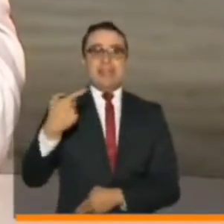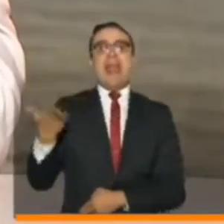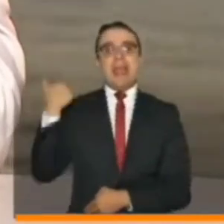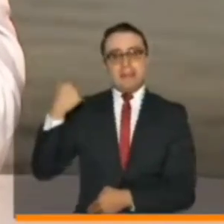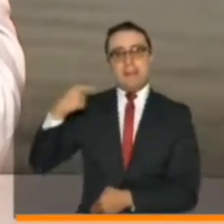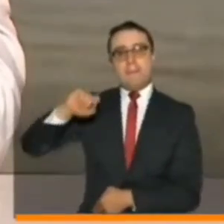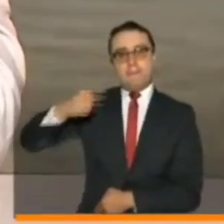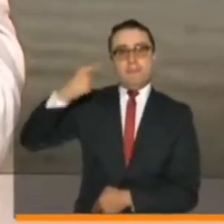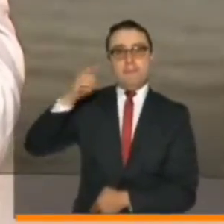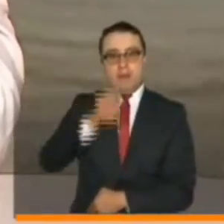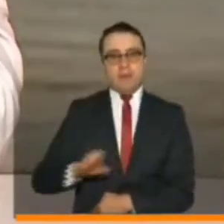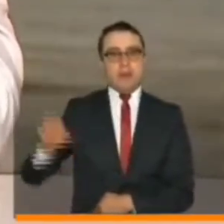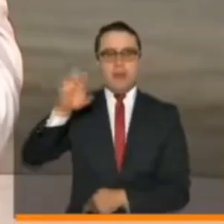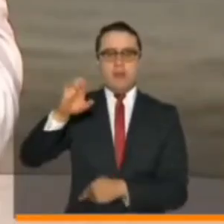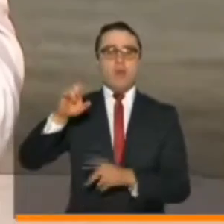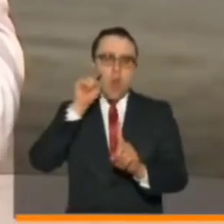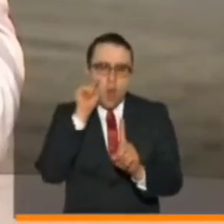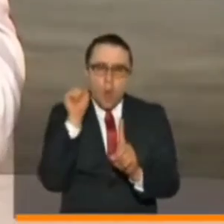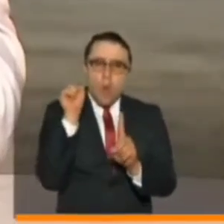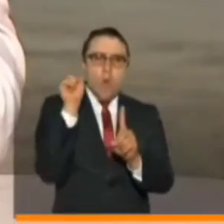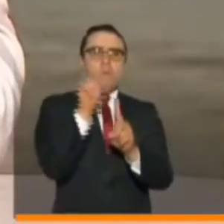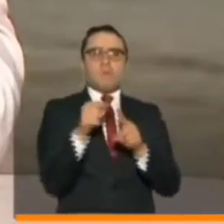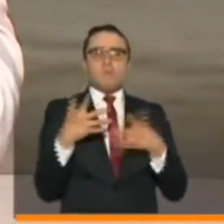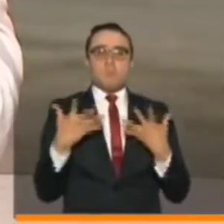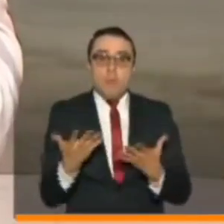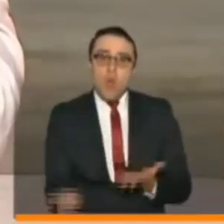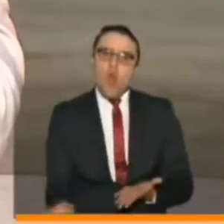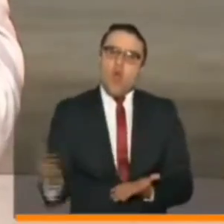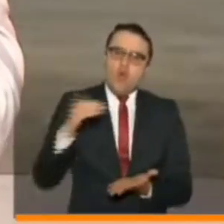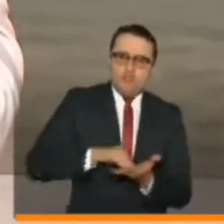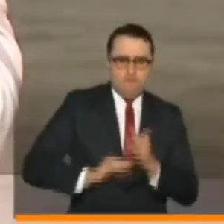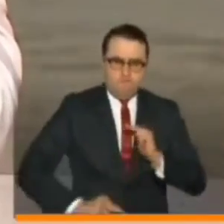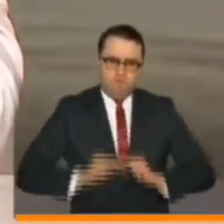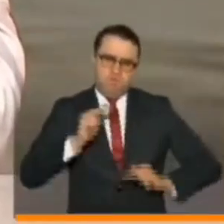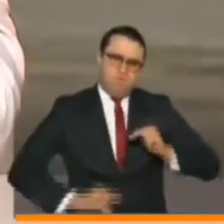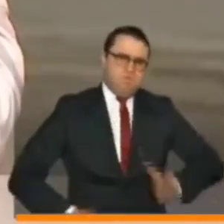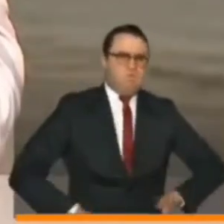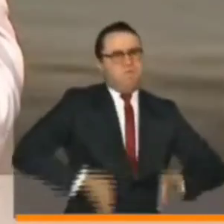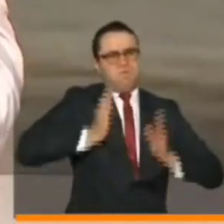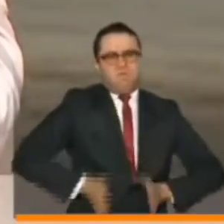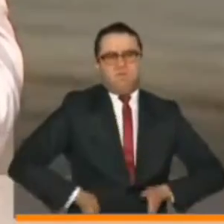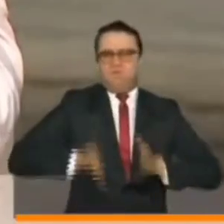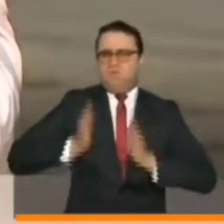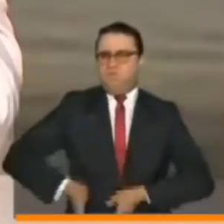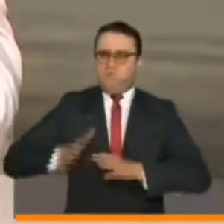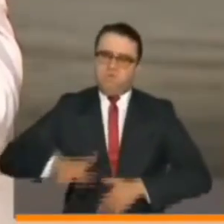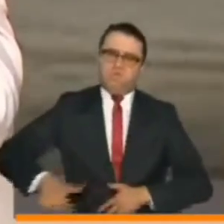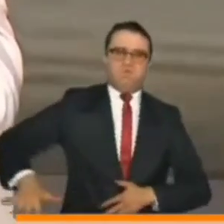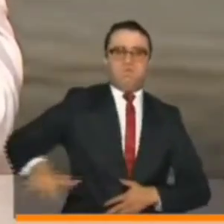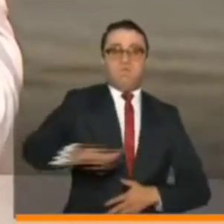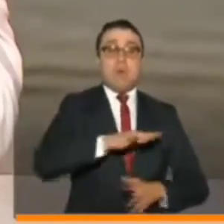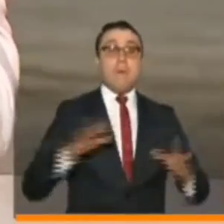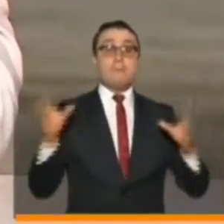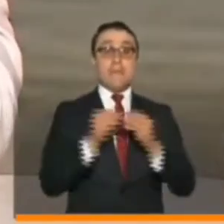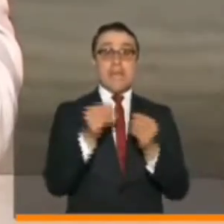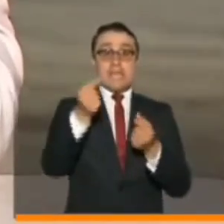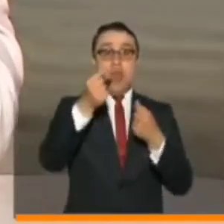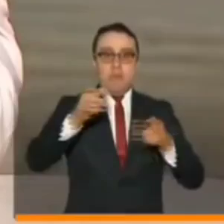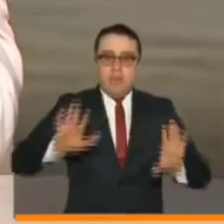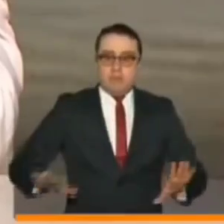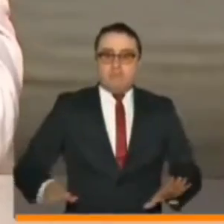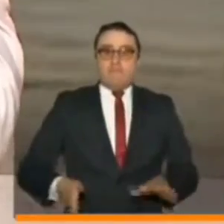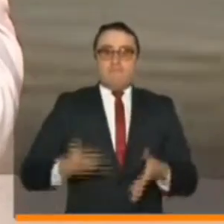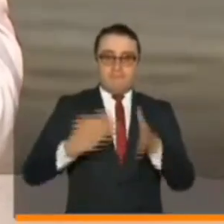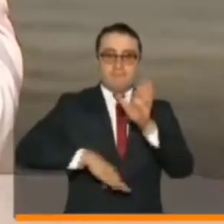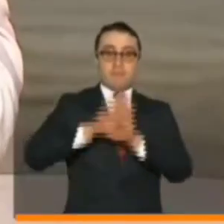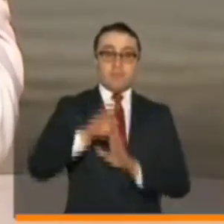tiene como objetivo una gran y masiva reconstrucción de infraestructura y al mismo tiempo de reactivación económica. Yo creo que son dos